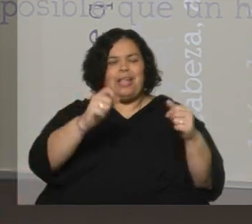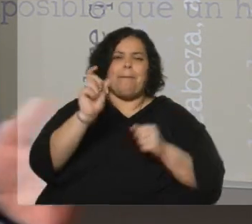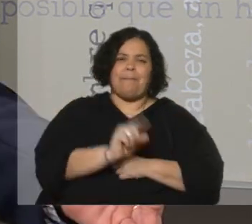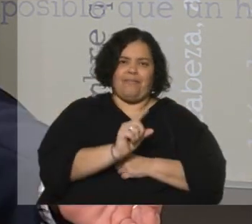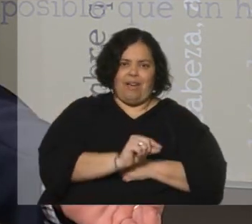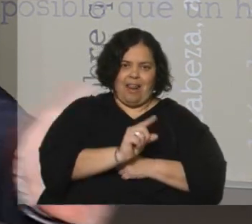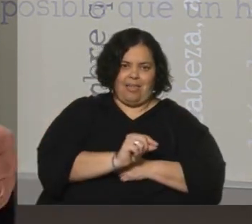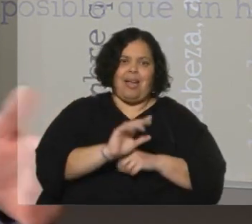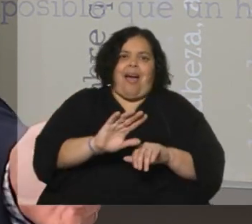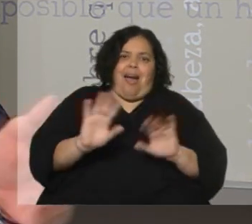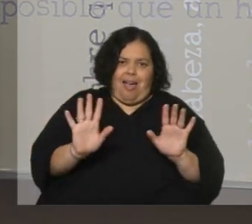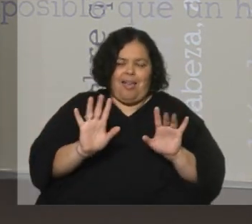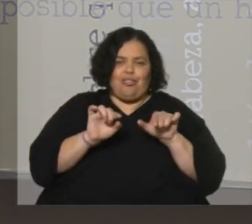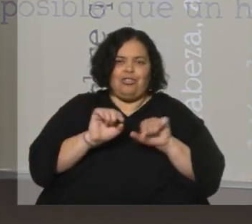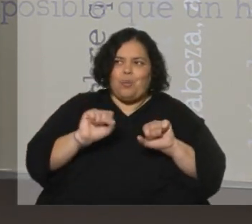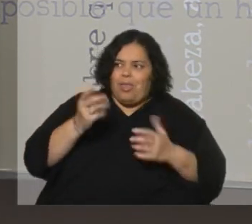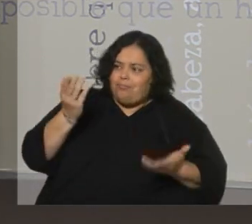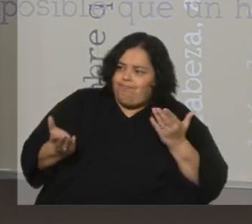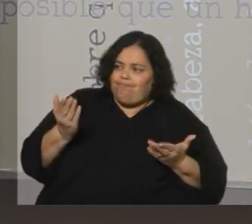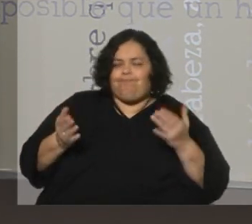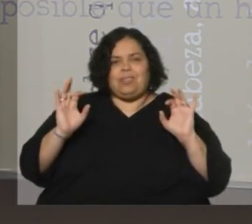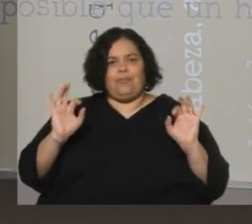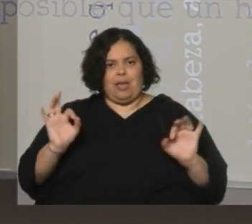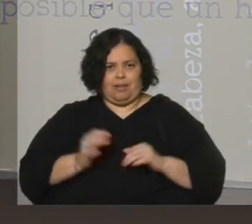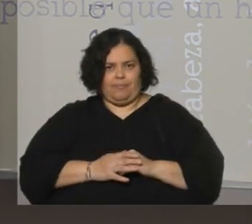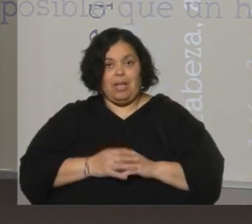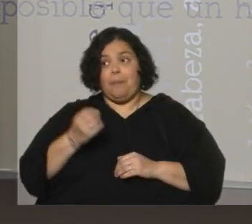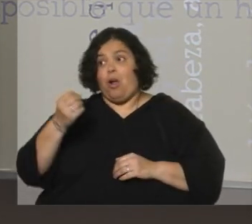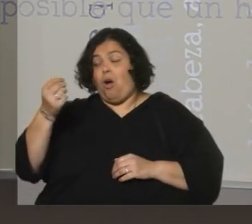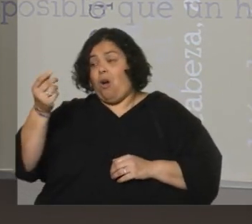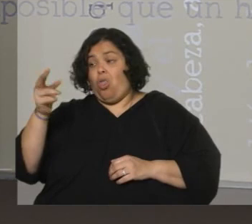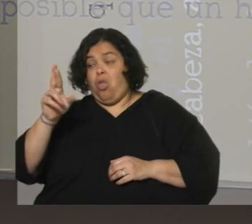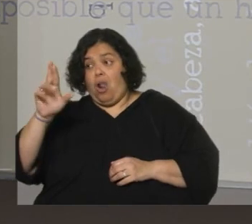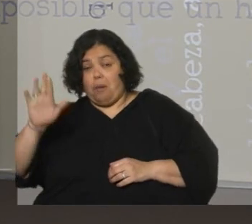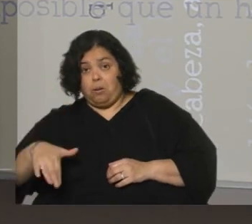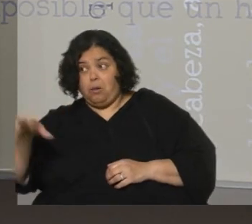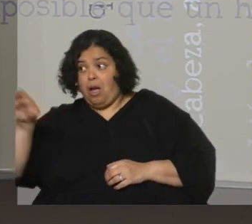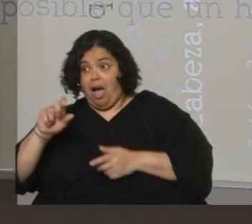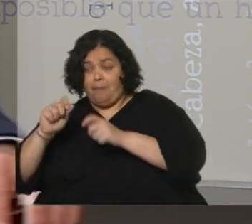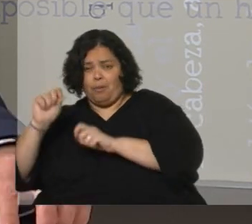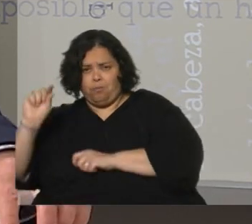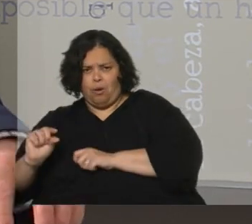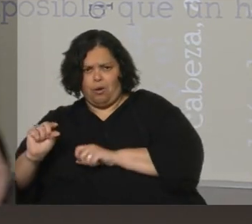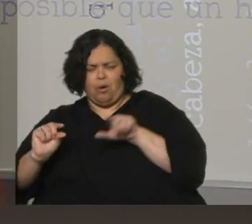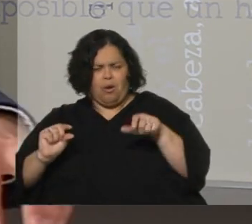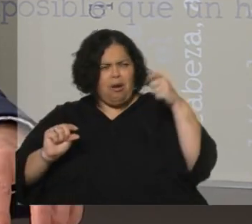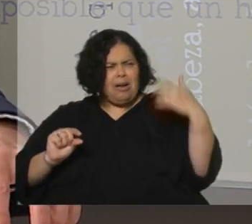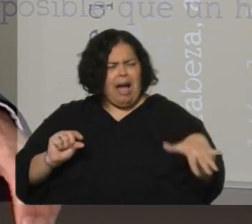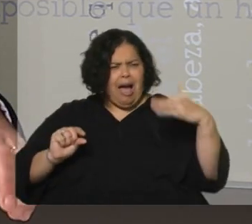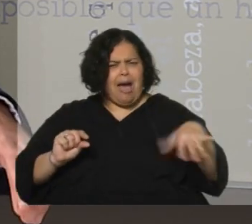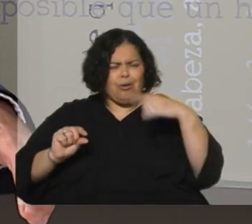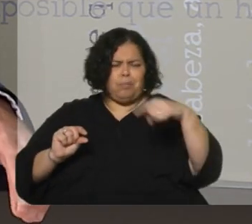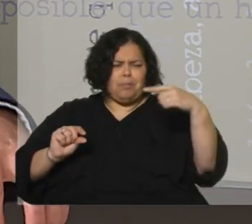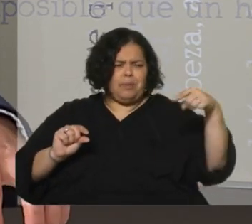eh ciertos cambios que te permitieran En definitiva lograr que la empresa se defienda este con conente una relación de insumo